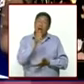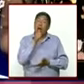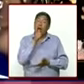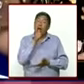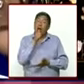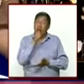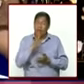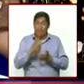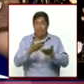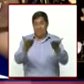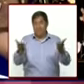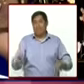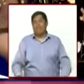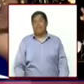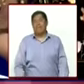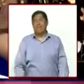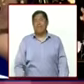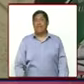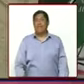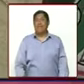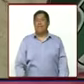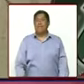campaña Se nos quema el alma.